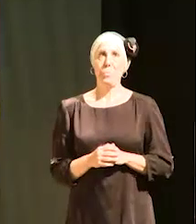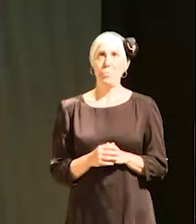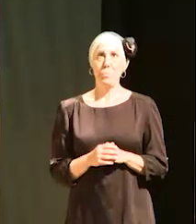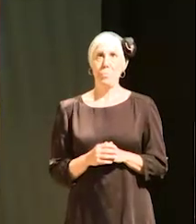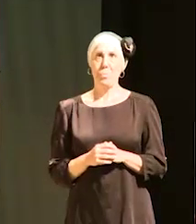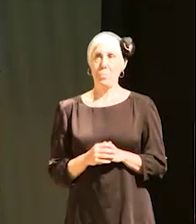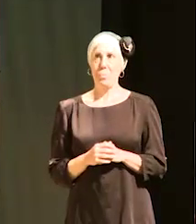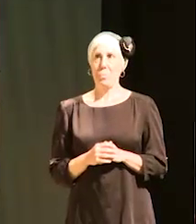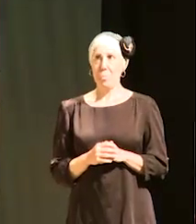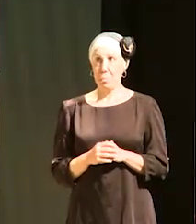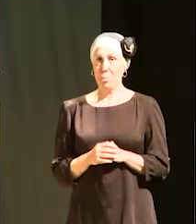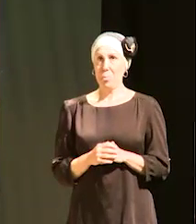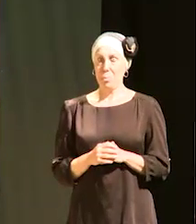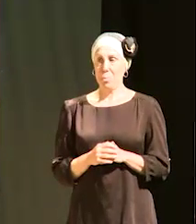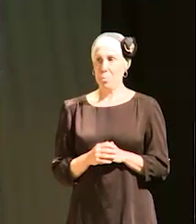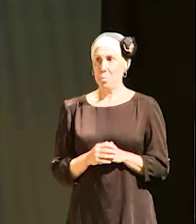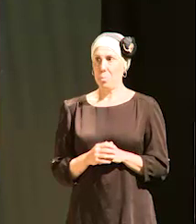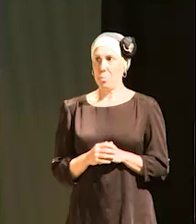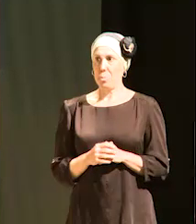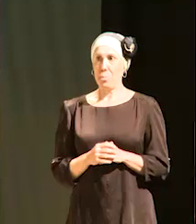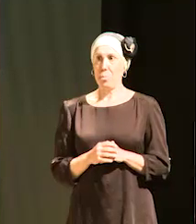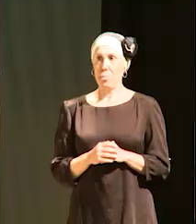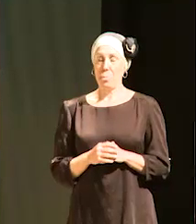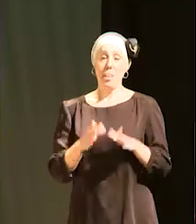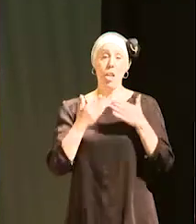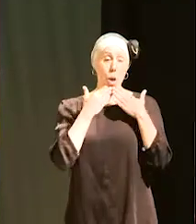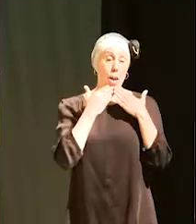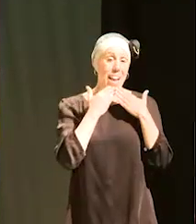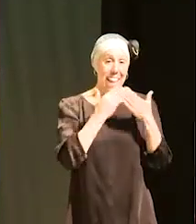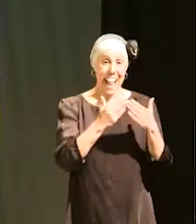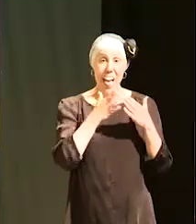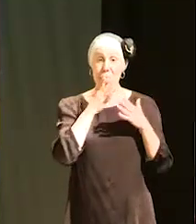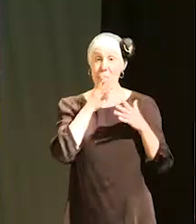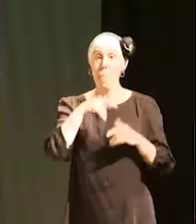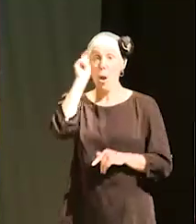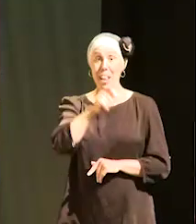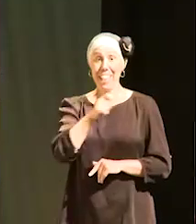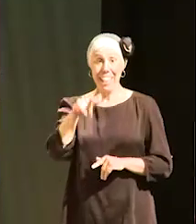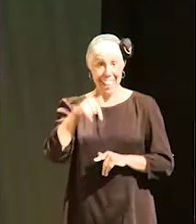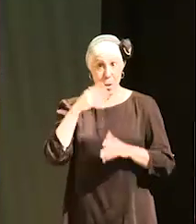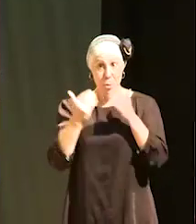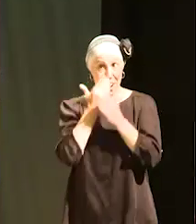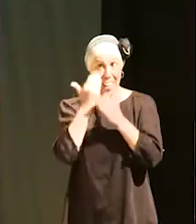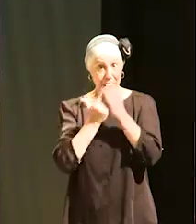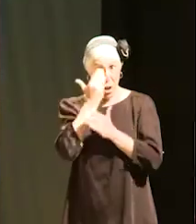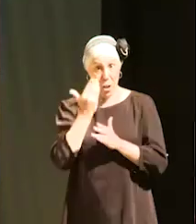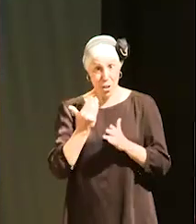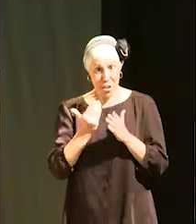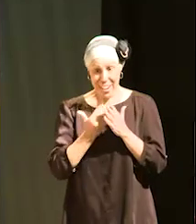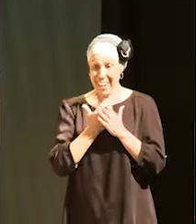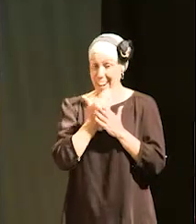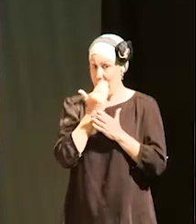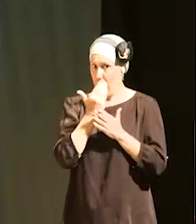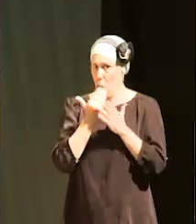ese es mi lado te quería dar las gracias por inaugurar las jornadas con